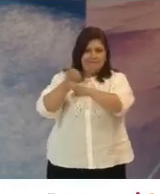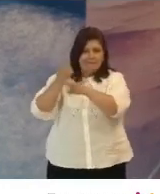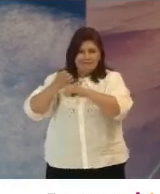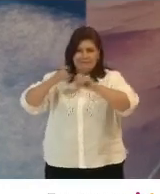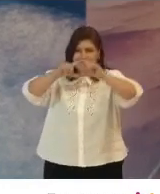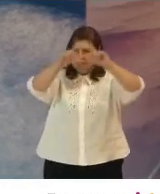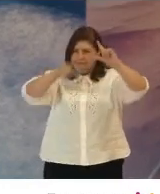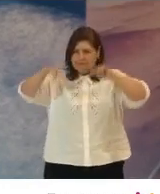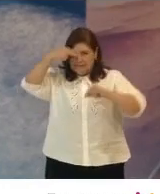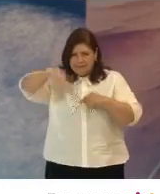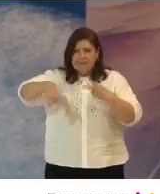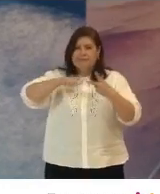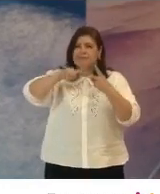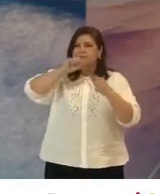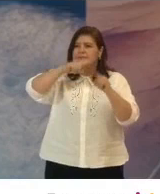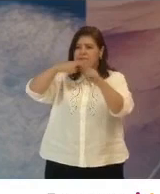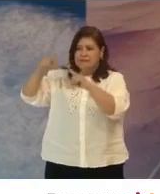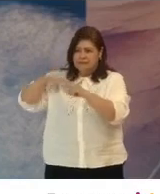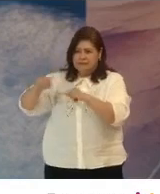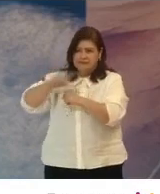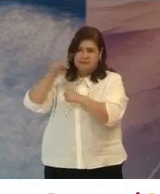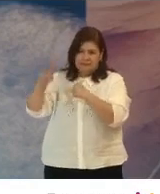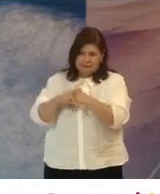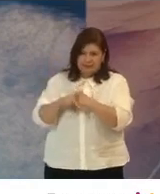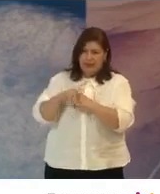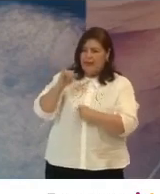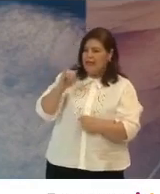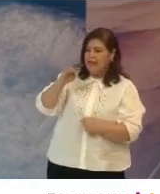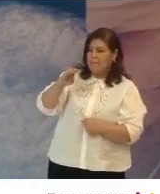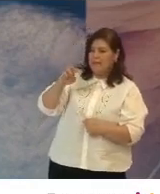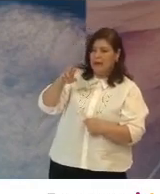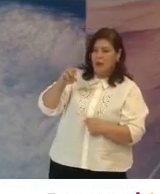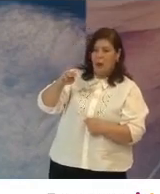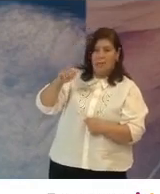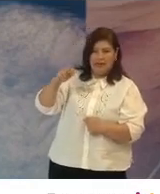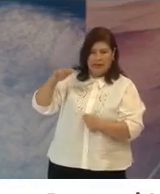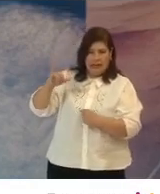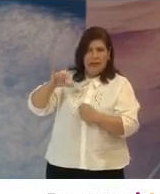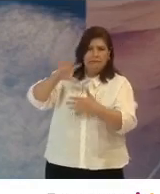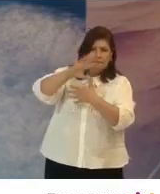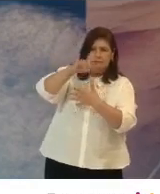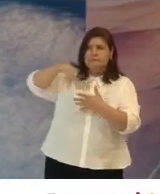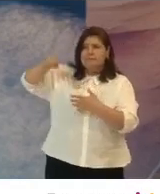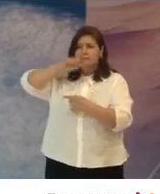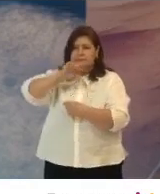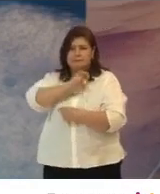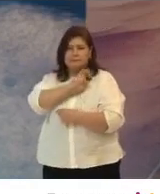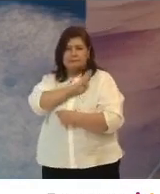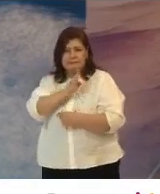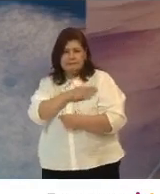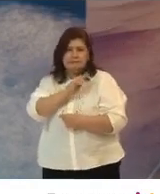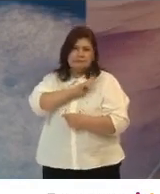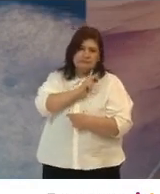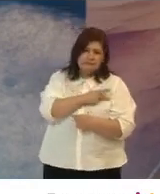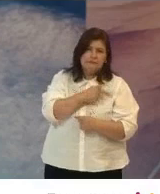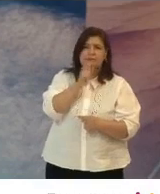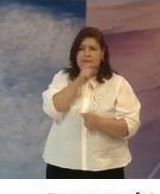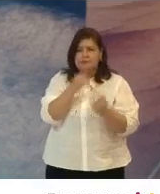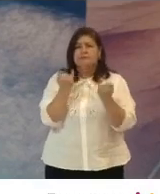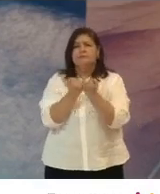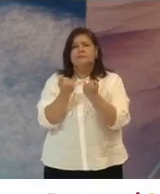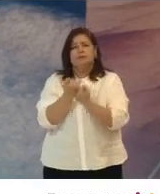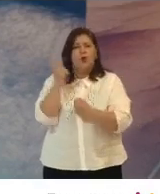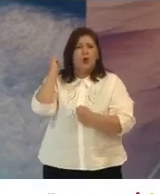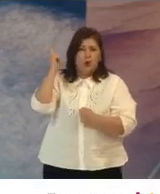distintos países de Iberoamérica, y que estemos en este encuentro que estoy segura que nos va a